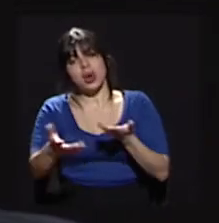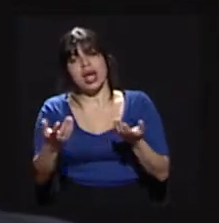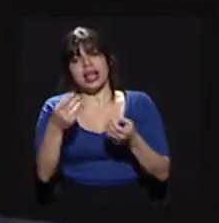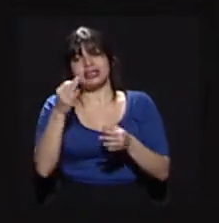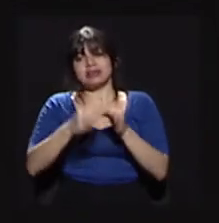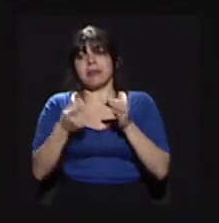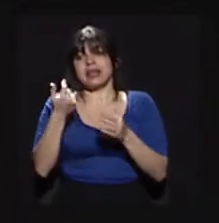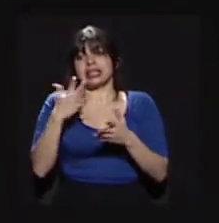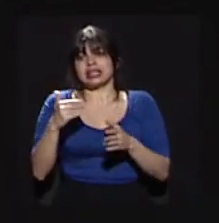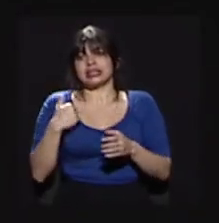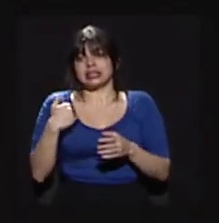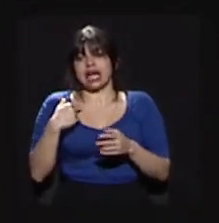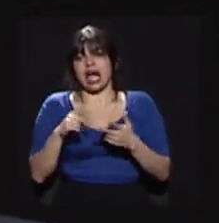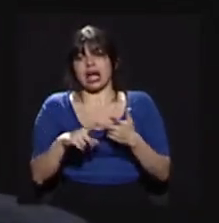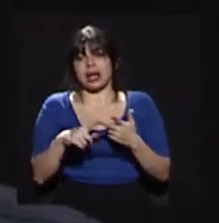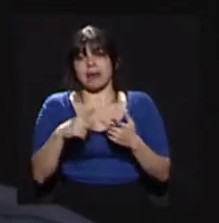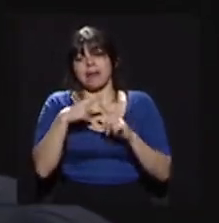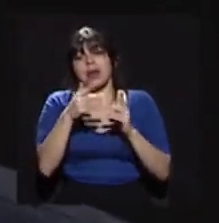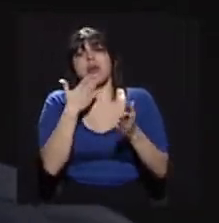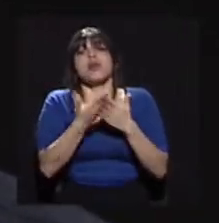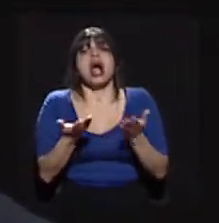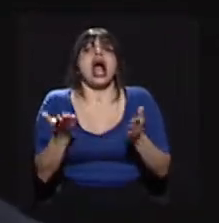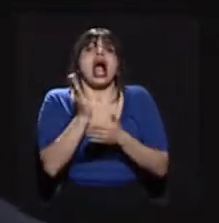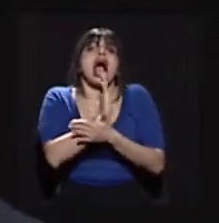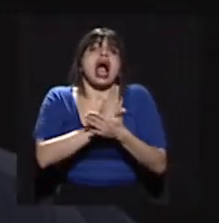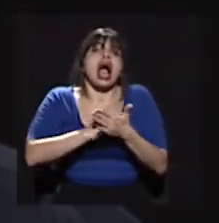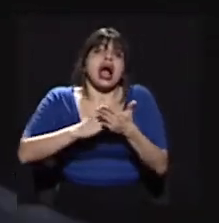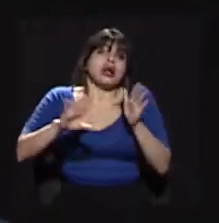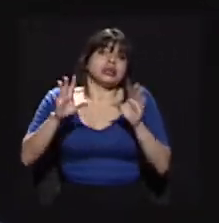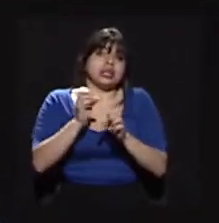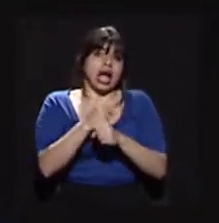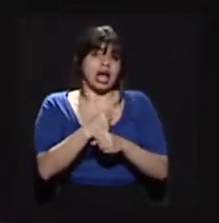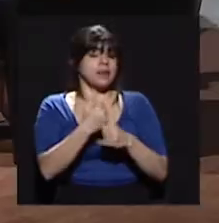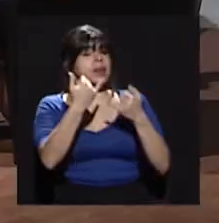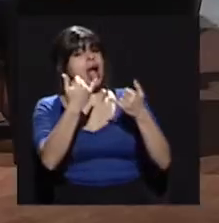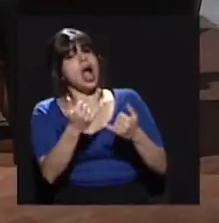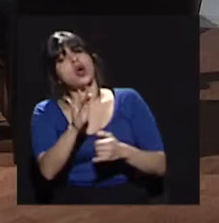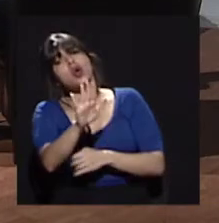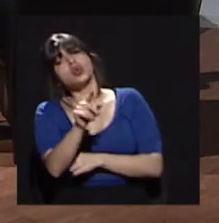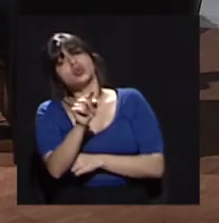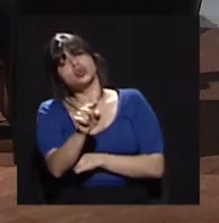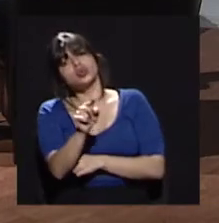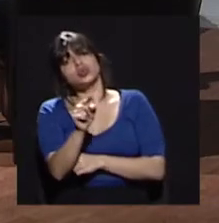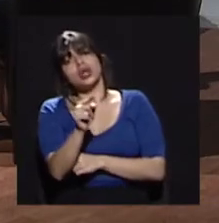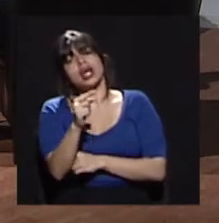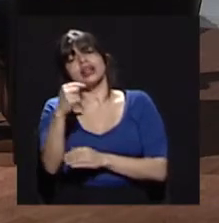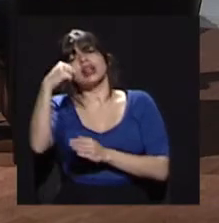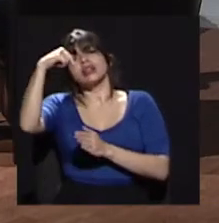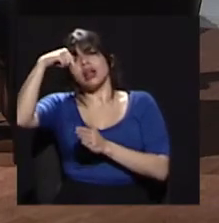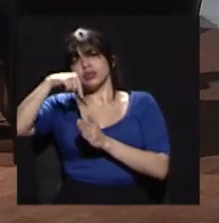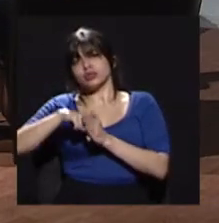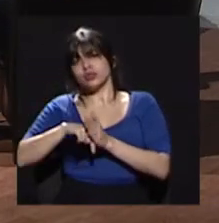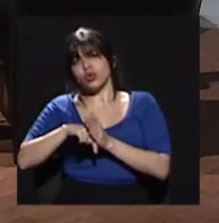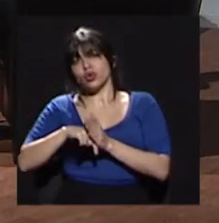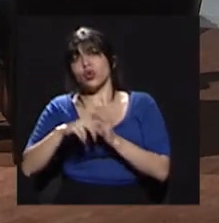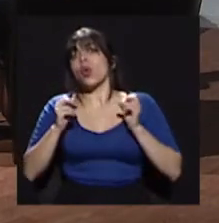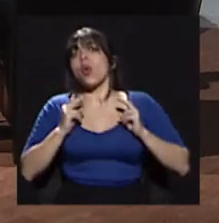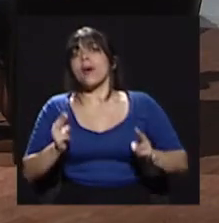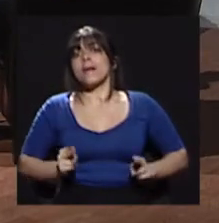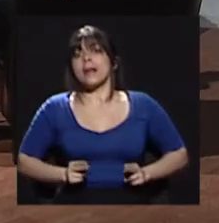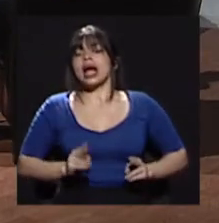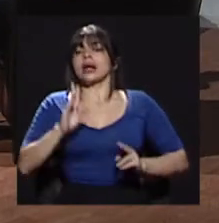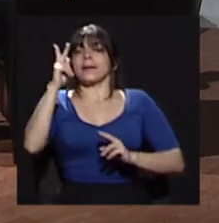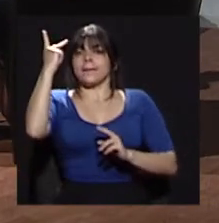de la plata que ya existe para pero bueno algo se te pasará ahora usted digamos en el trasfondo humano y